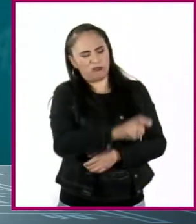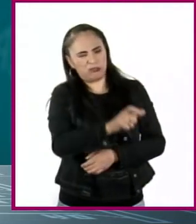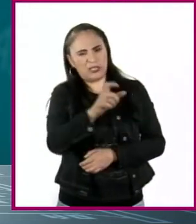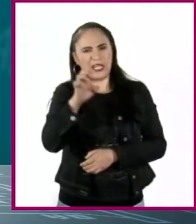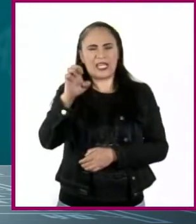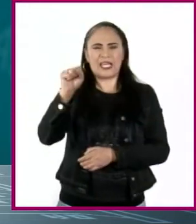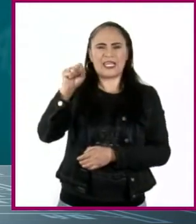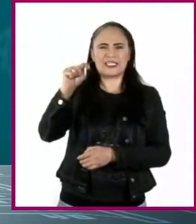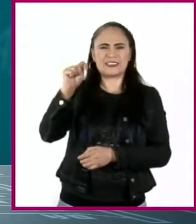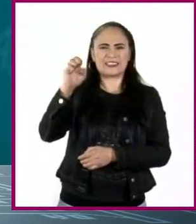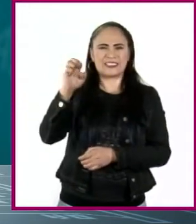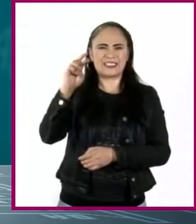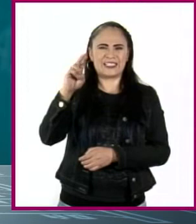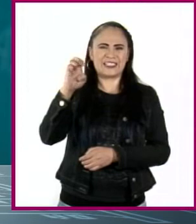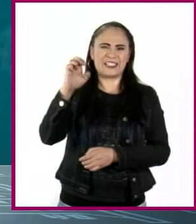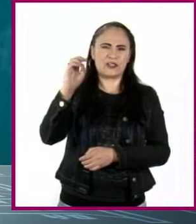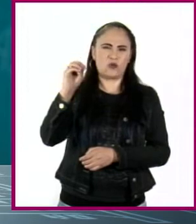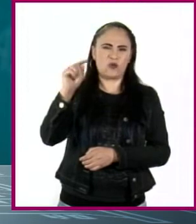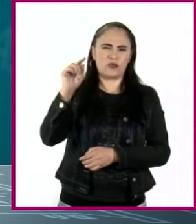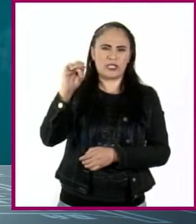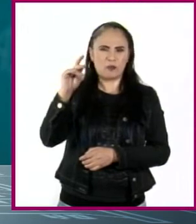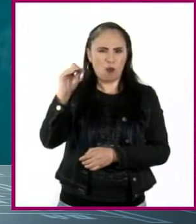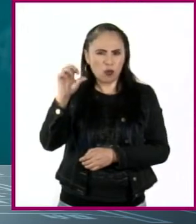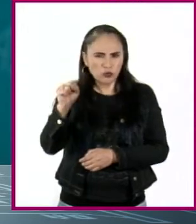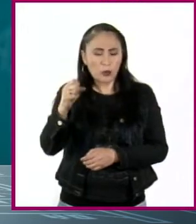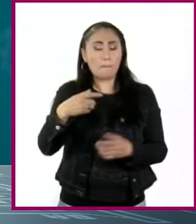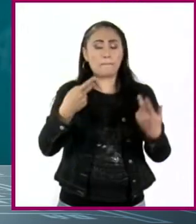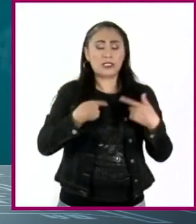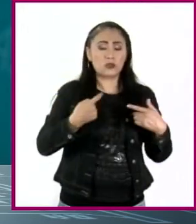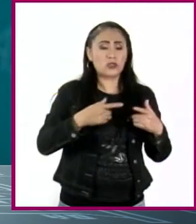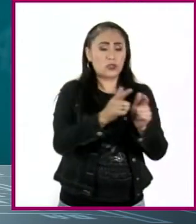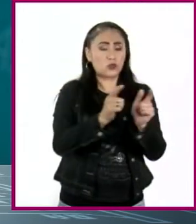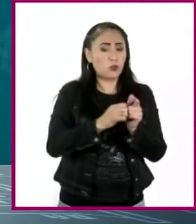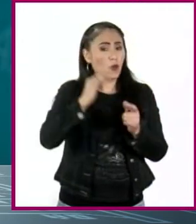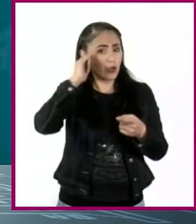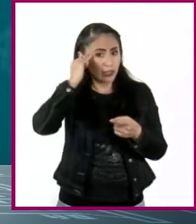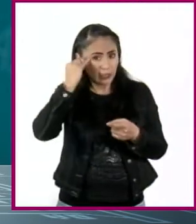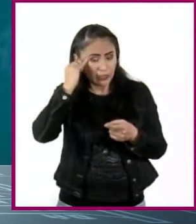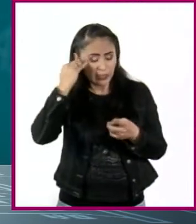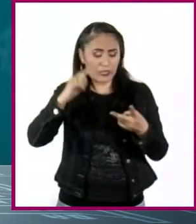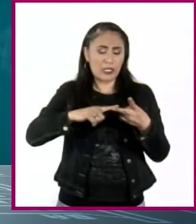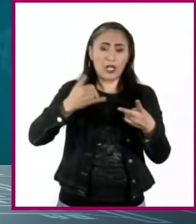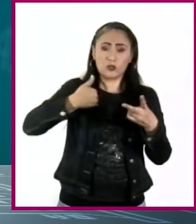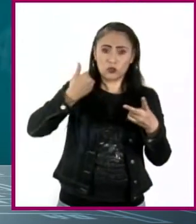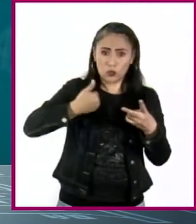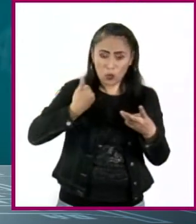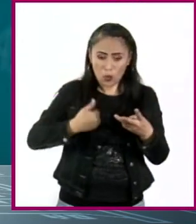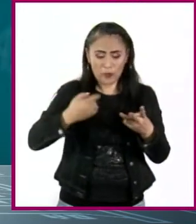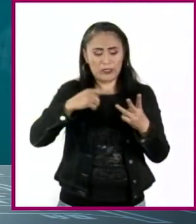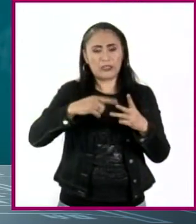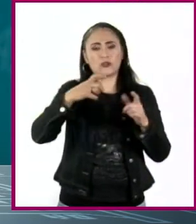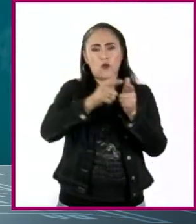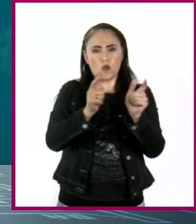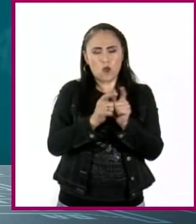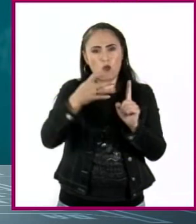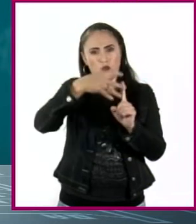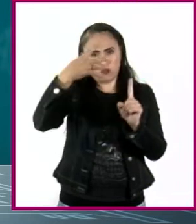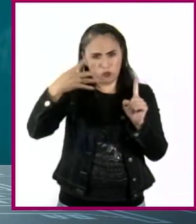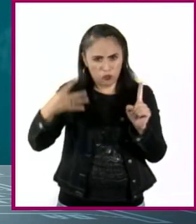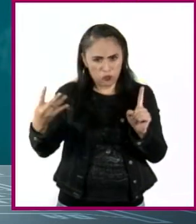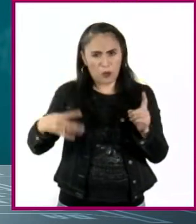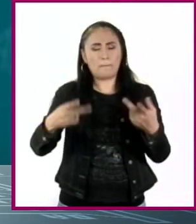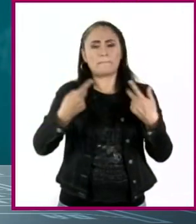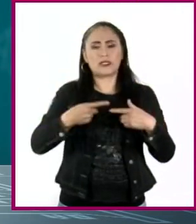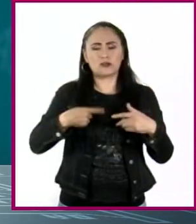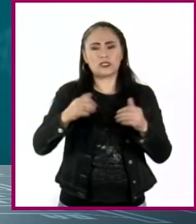publicados en el universo de estudio. Las personas indígenas, seguidas de personas jóvenes, LGBTTIQ+,